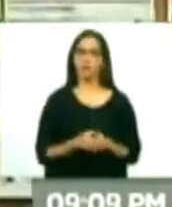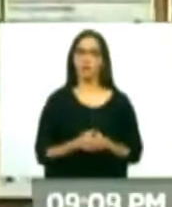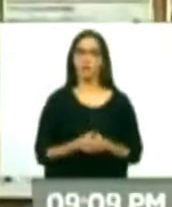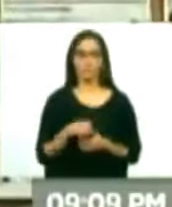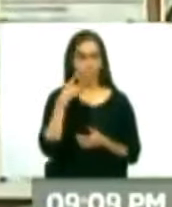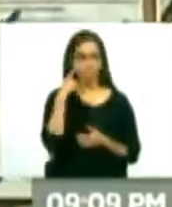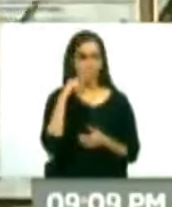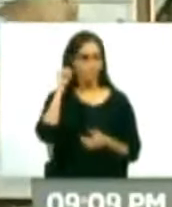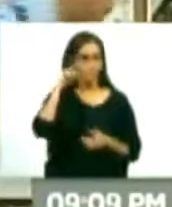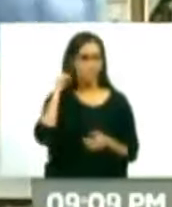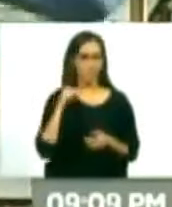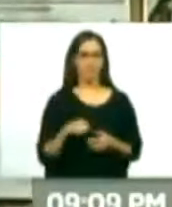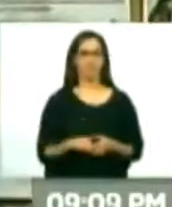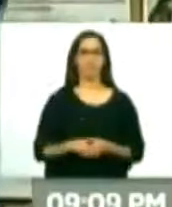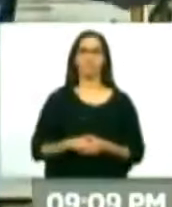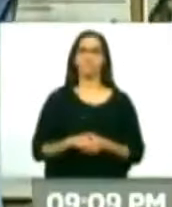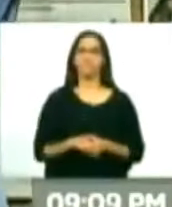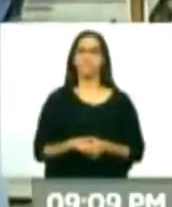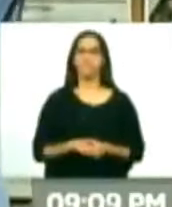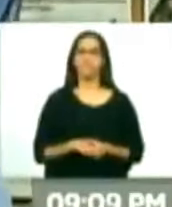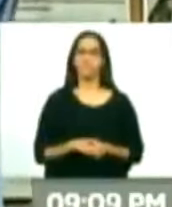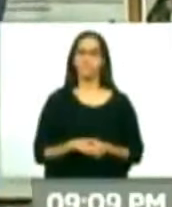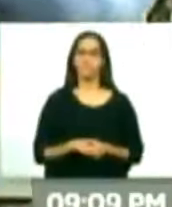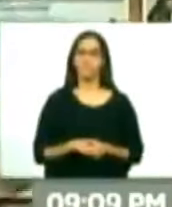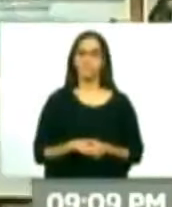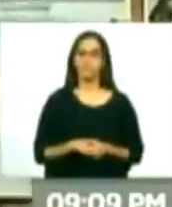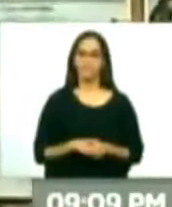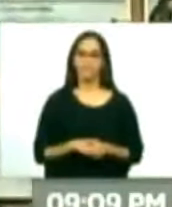video. ¿Ah?